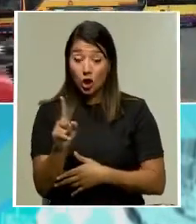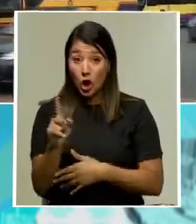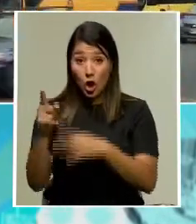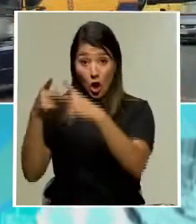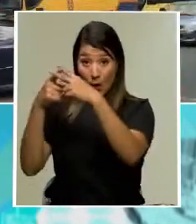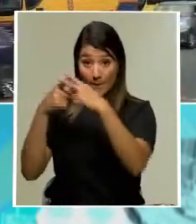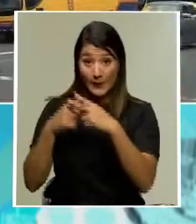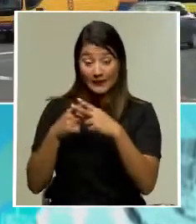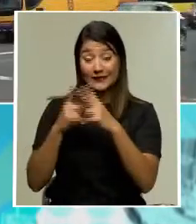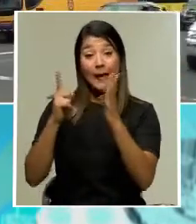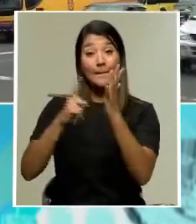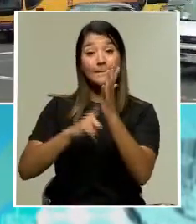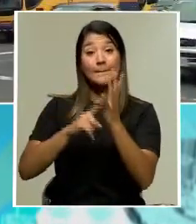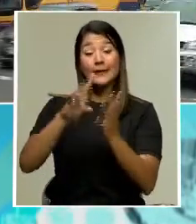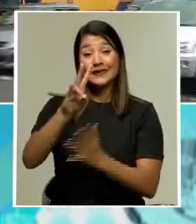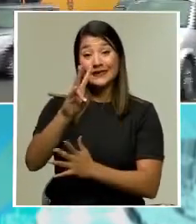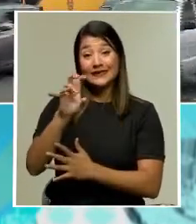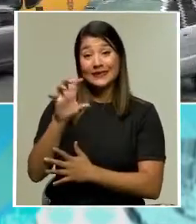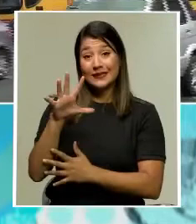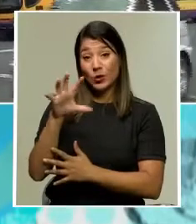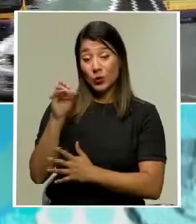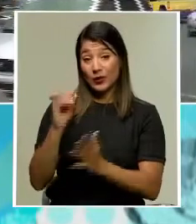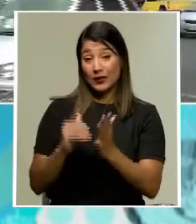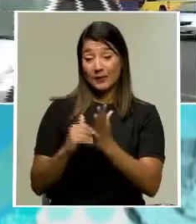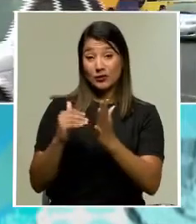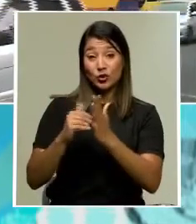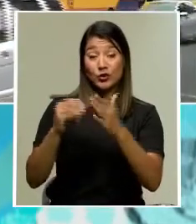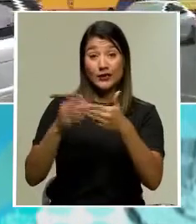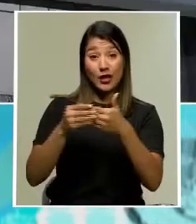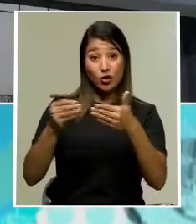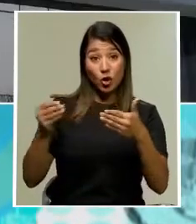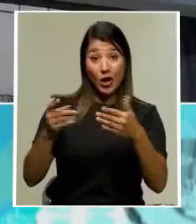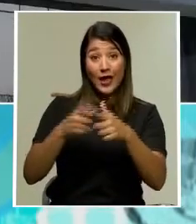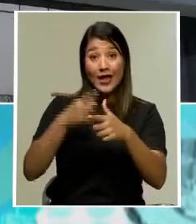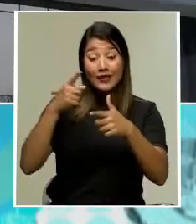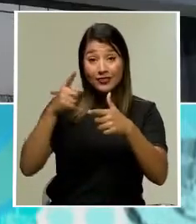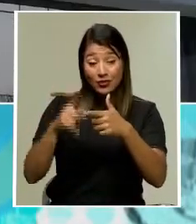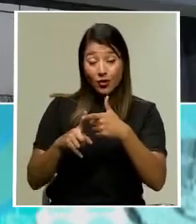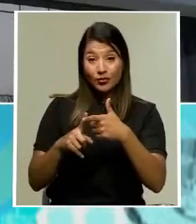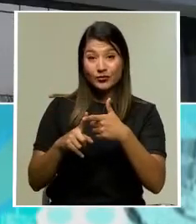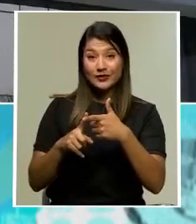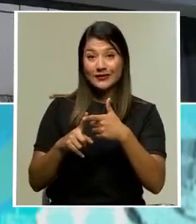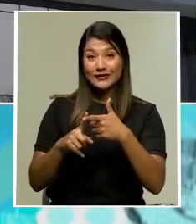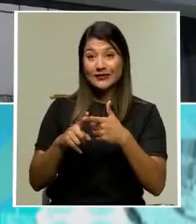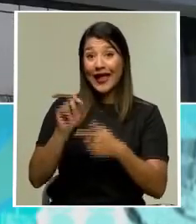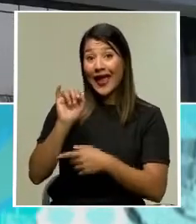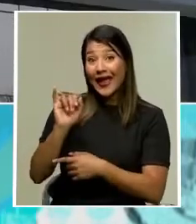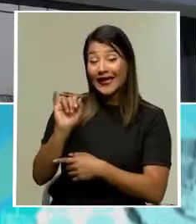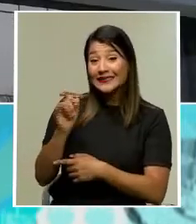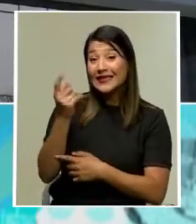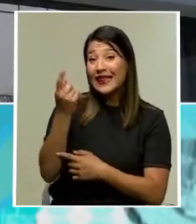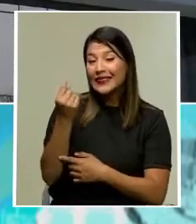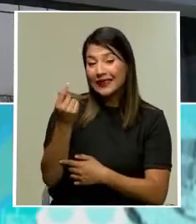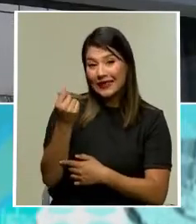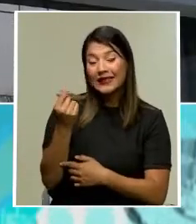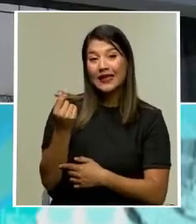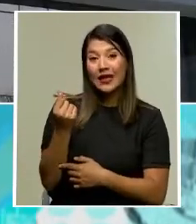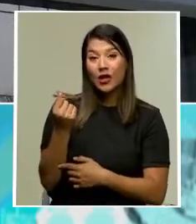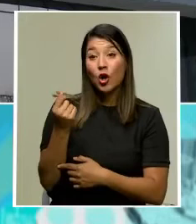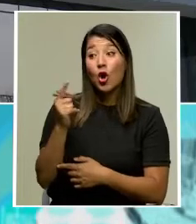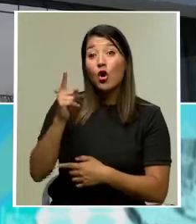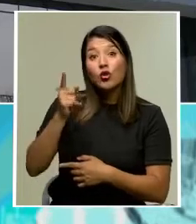de 2.750 millones de dólares, este dinero tendría que sacarse o disponerse